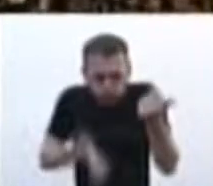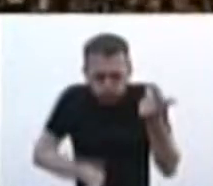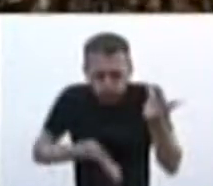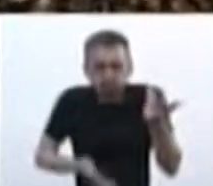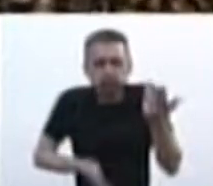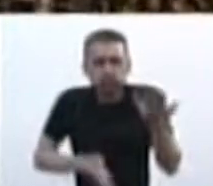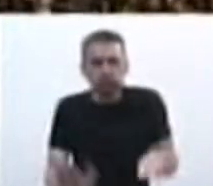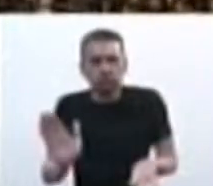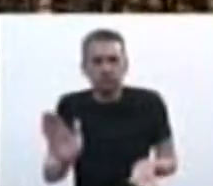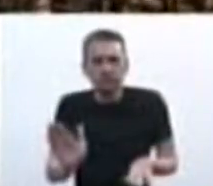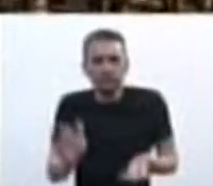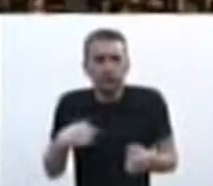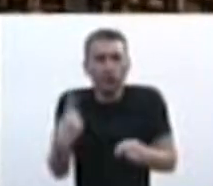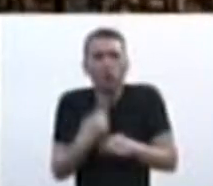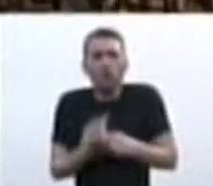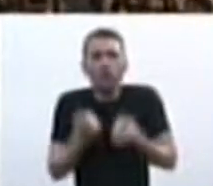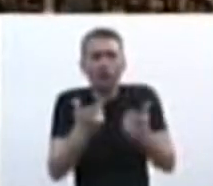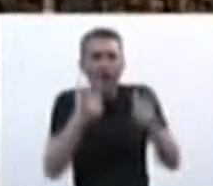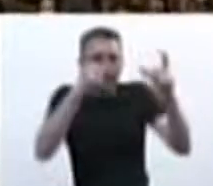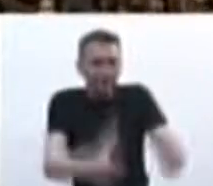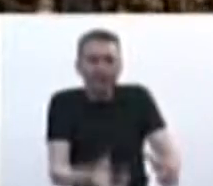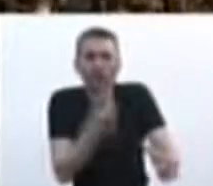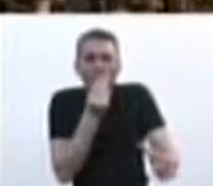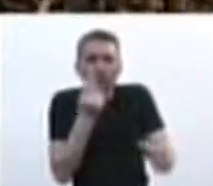puede asegurar 2 platos de comida por día.